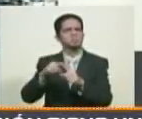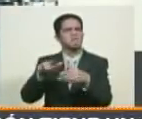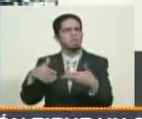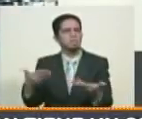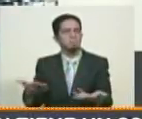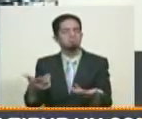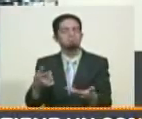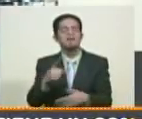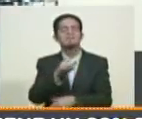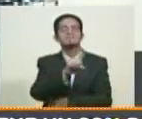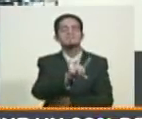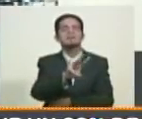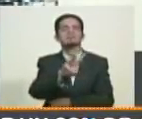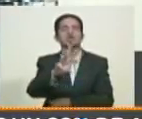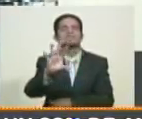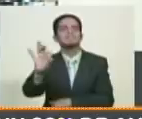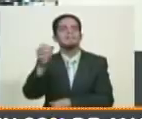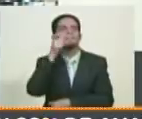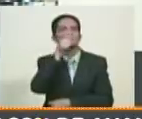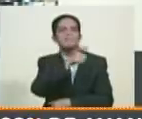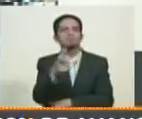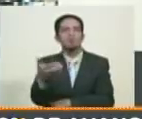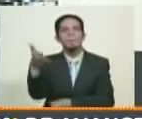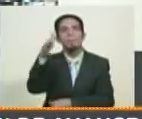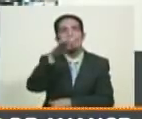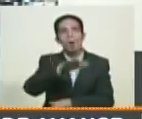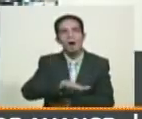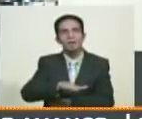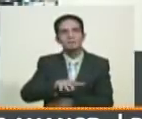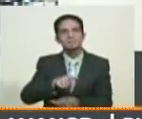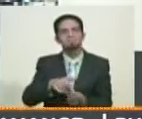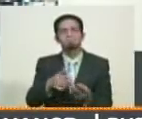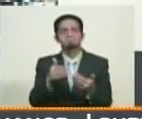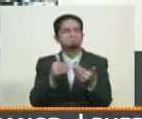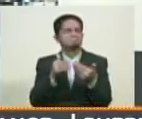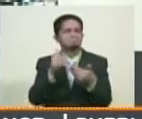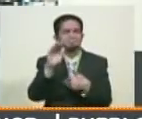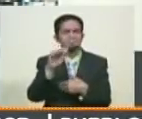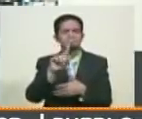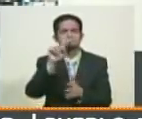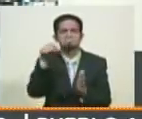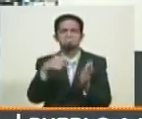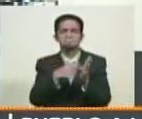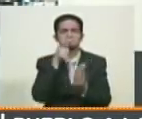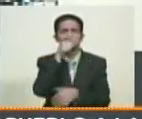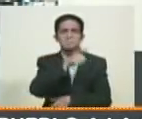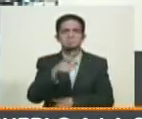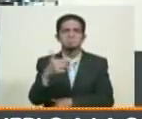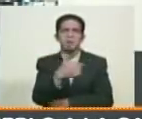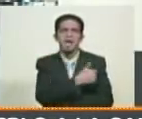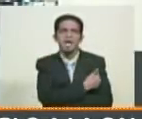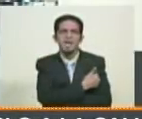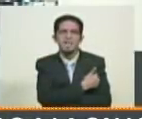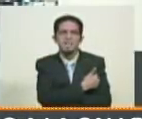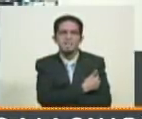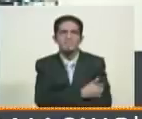de 130 muertos aproximadamente y más de 1000 heridos.